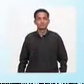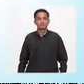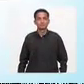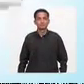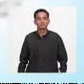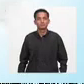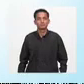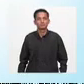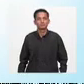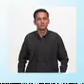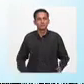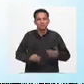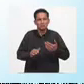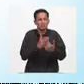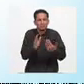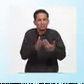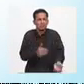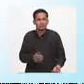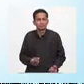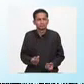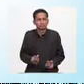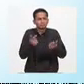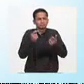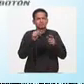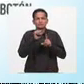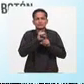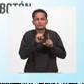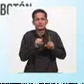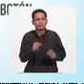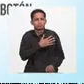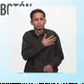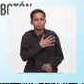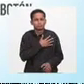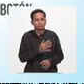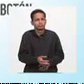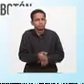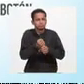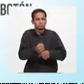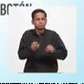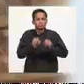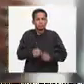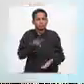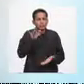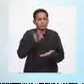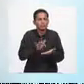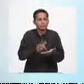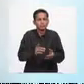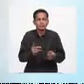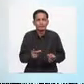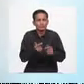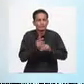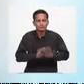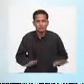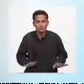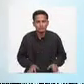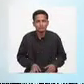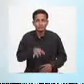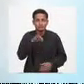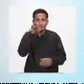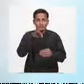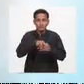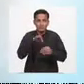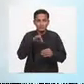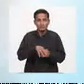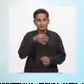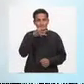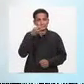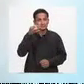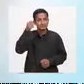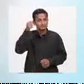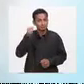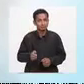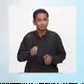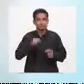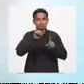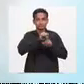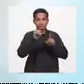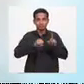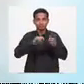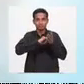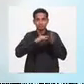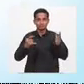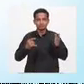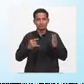larino es facilito es un sistema tan confiable con acer y listo con el voto electrónico Santo Domingo de